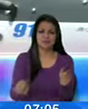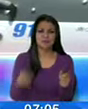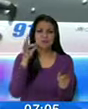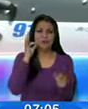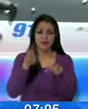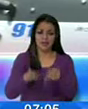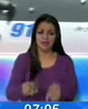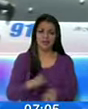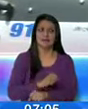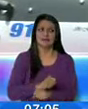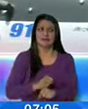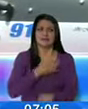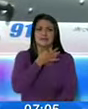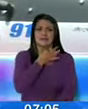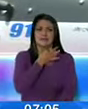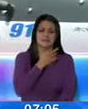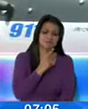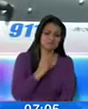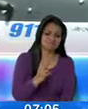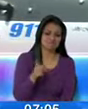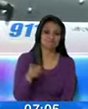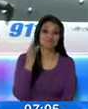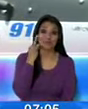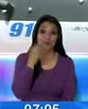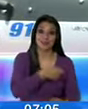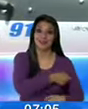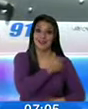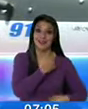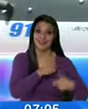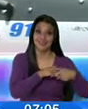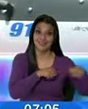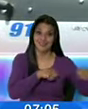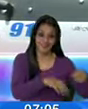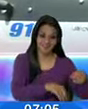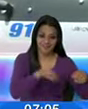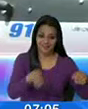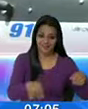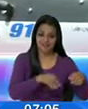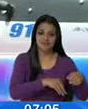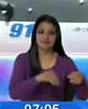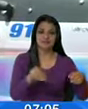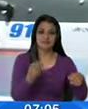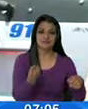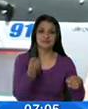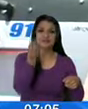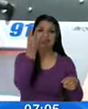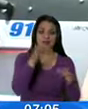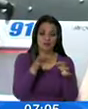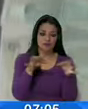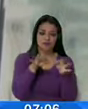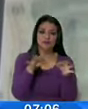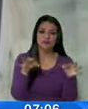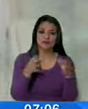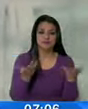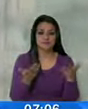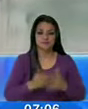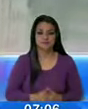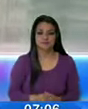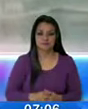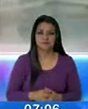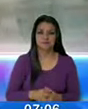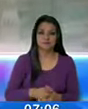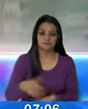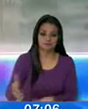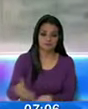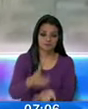sentada junto a él. Dentro de la cartera de la ocupante del vehículo se encontraban una sustancia blanquecina dentro de unas fundas transparentes. Por la cantidad